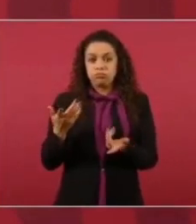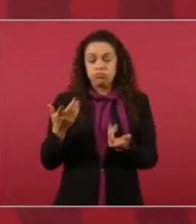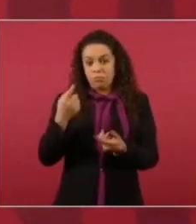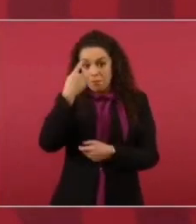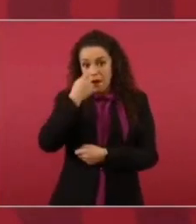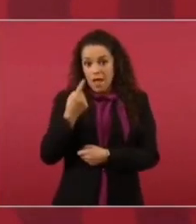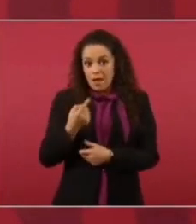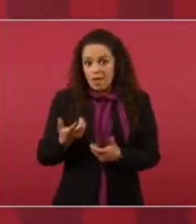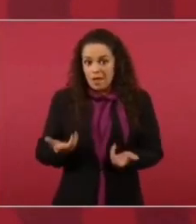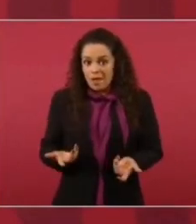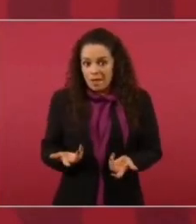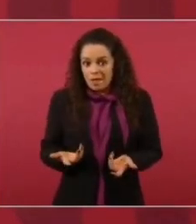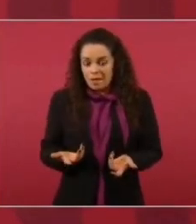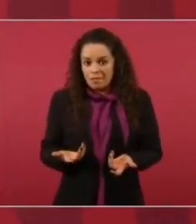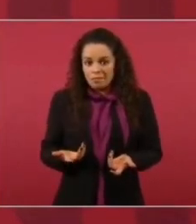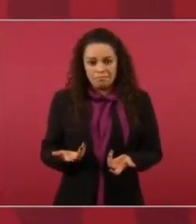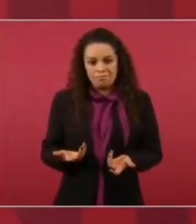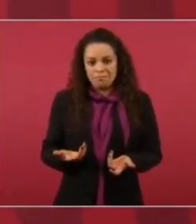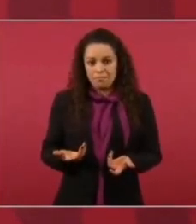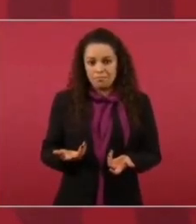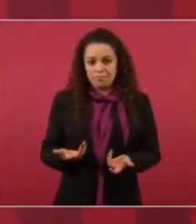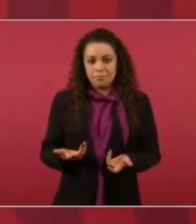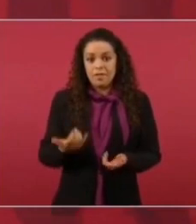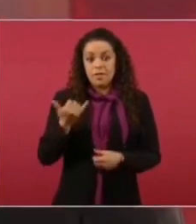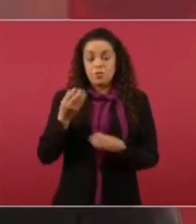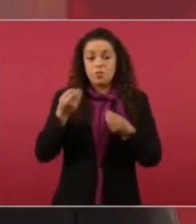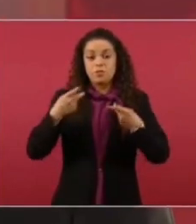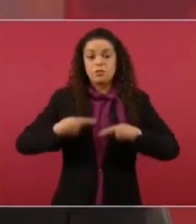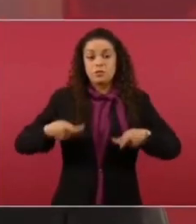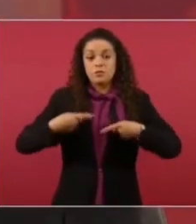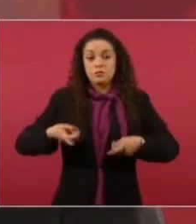pues una afectación a población inocente.